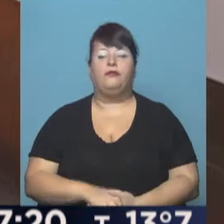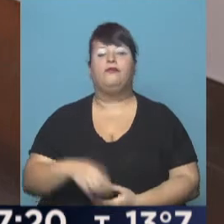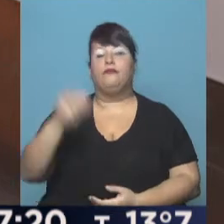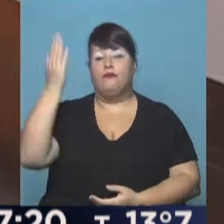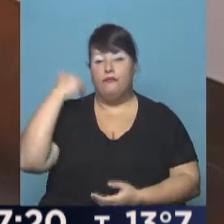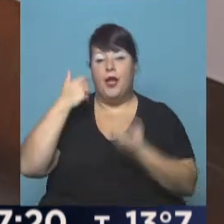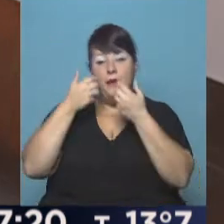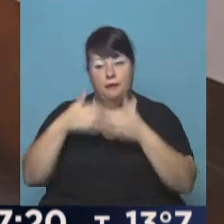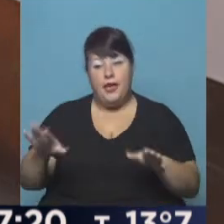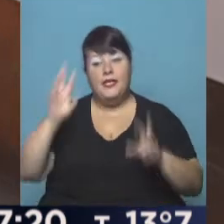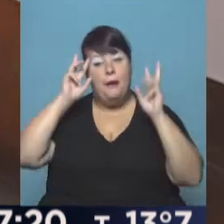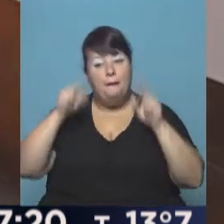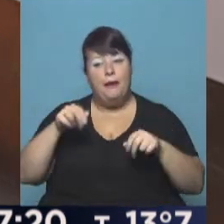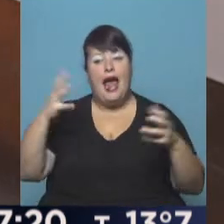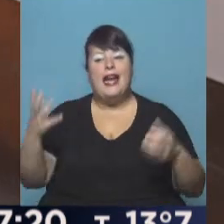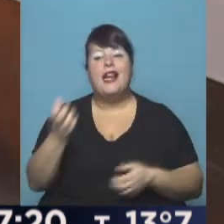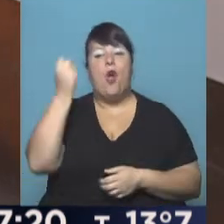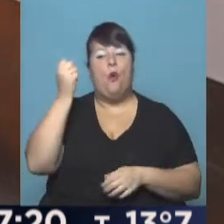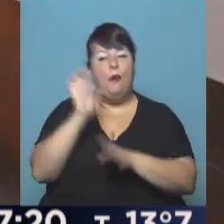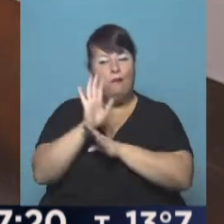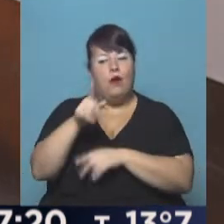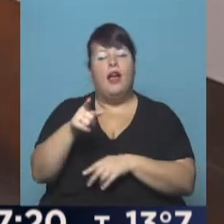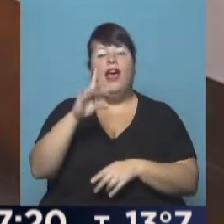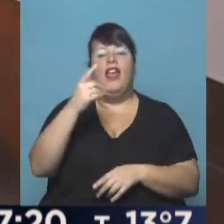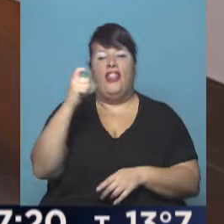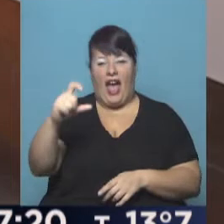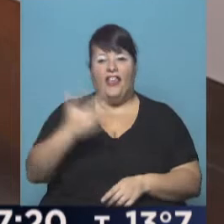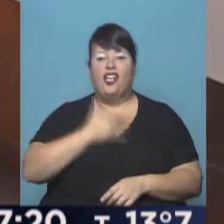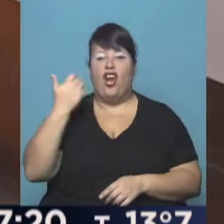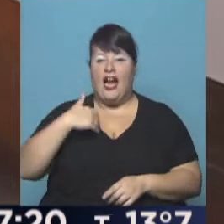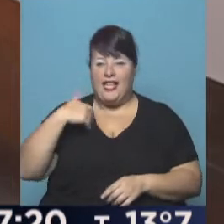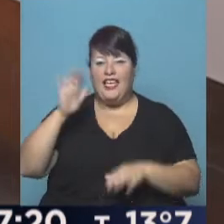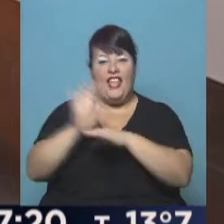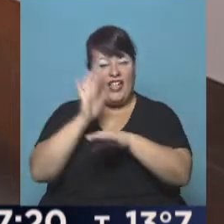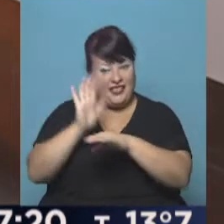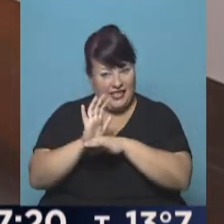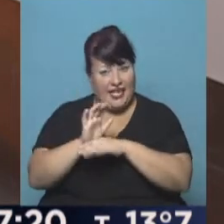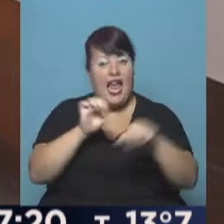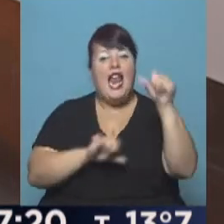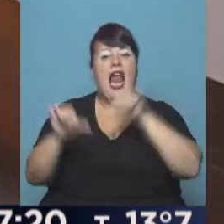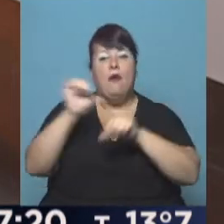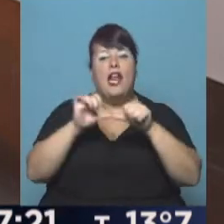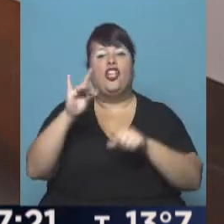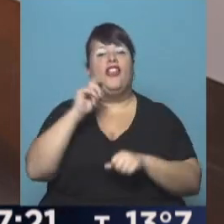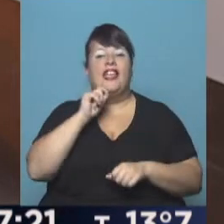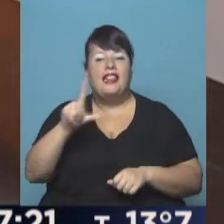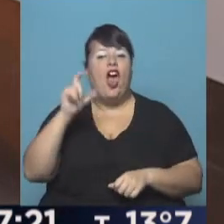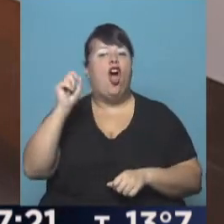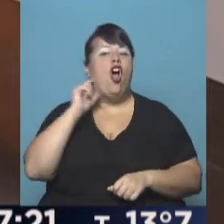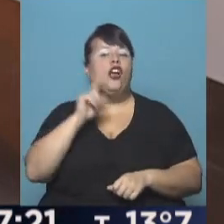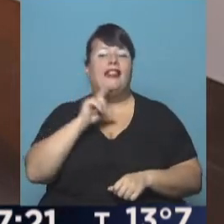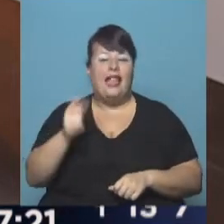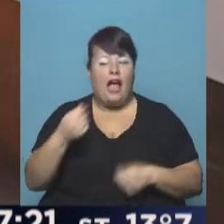se realizó el lanzamiento del Plan Recuperar a cargo de DAC, Directores Argentinos Cinematográficos, y el Laboratorio Digital Gotica, y que tiene